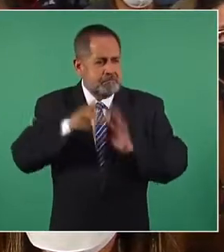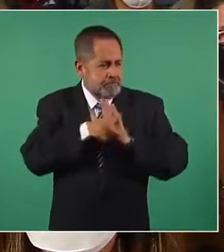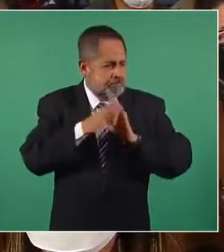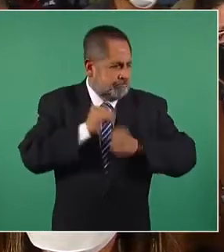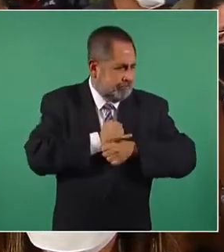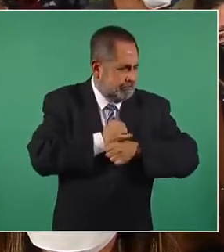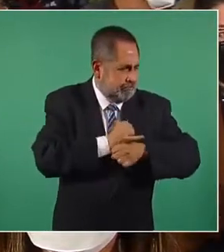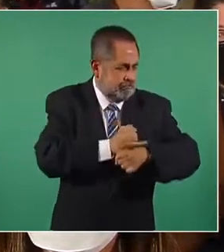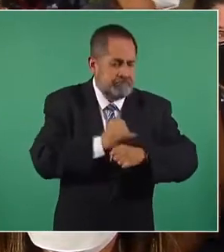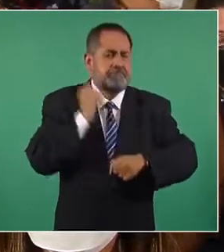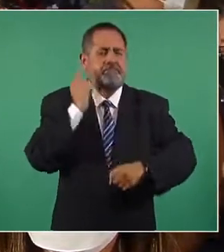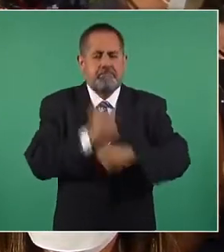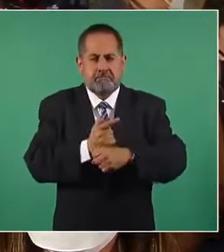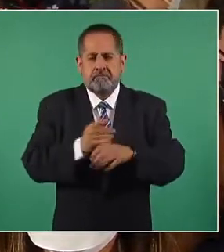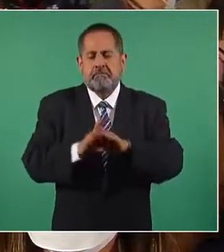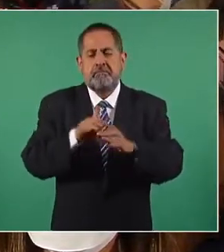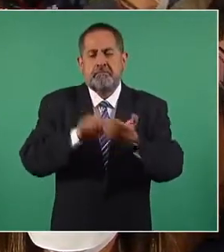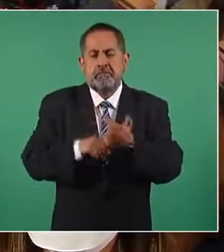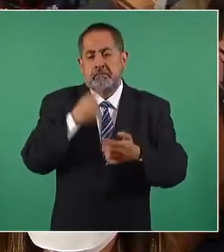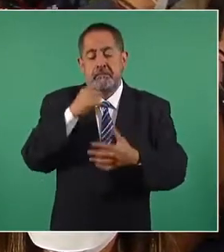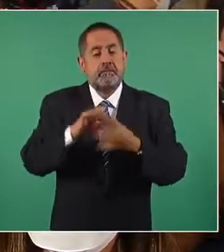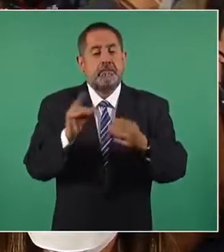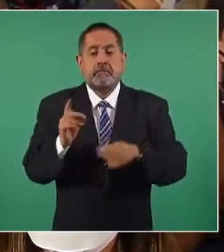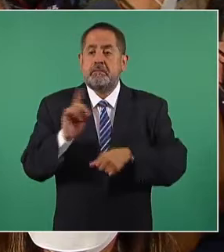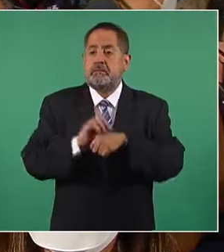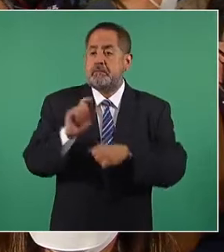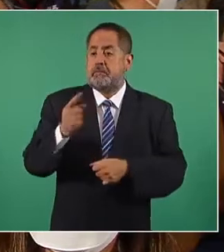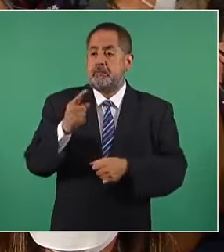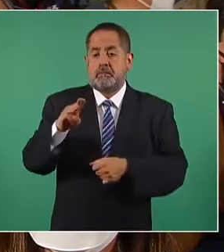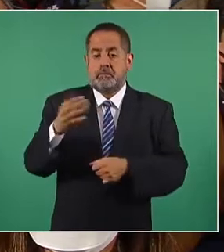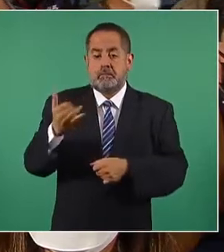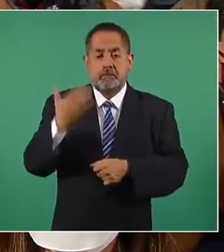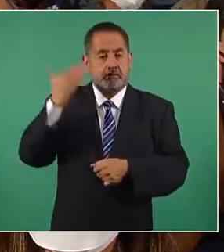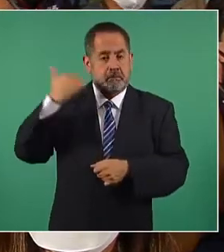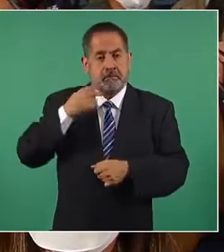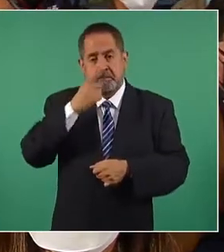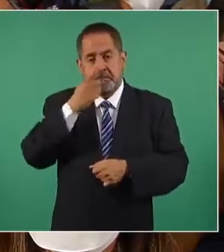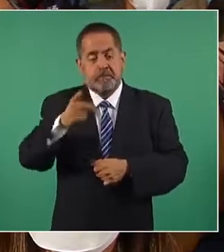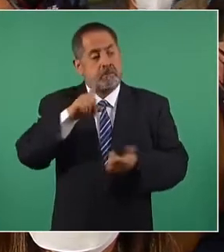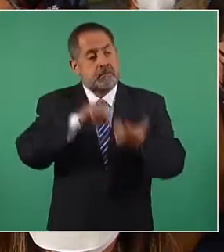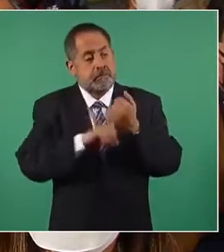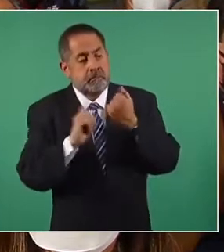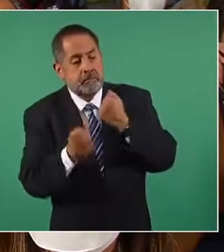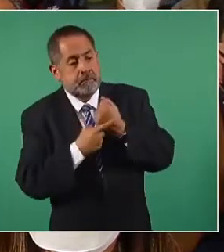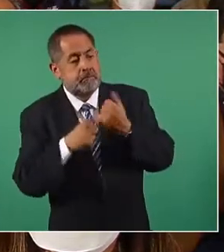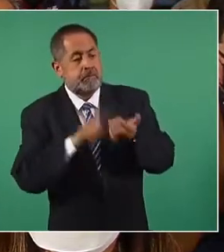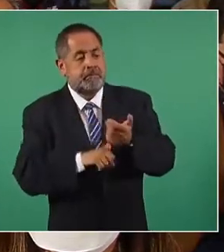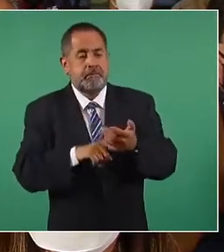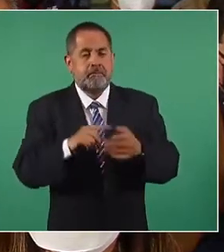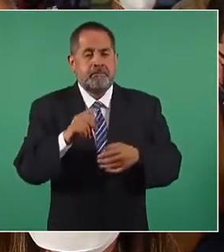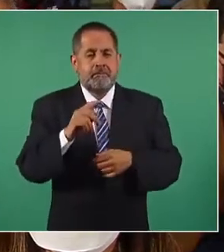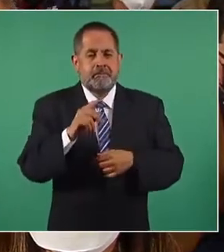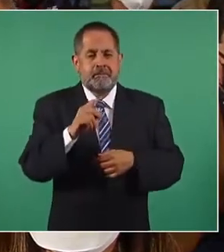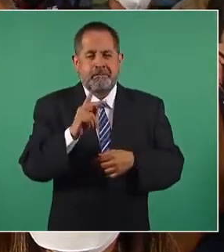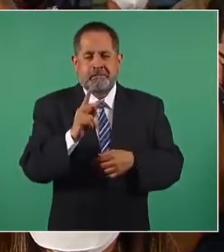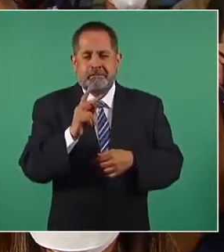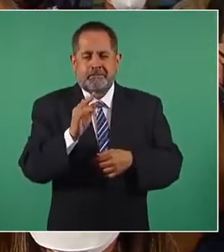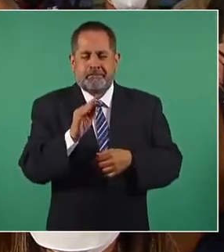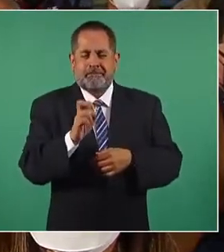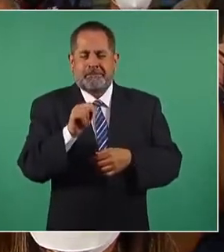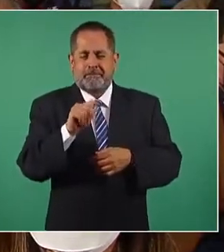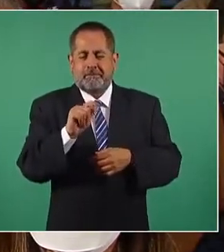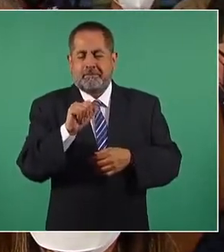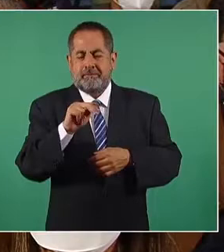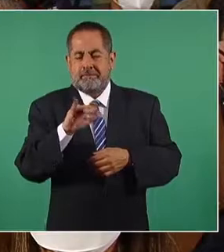periodística nos refiere, porque el 21 de mayo, así se lo dije a usted, los trasiegos del fentanilo y estaban